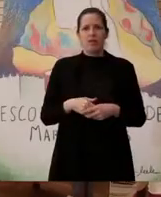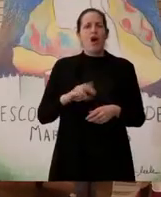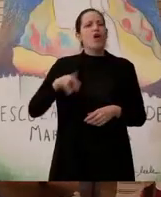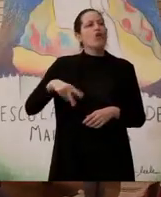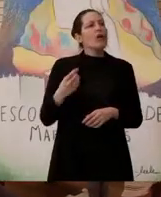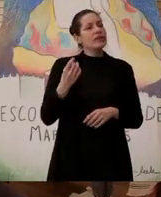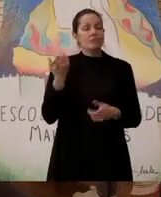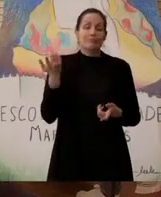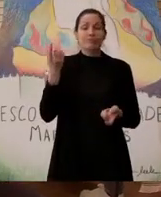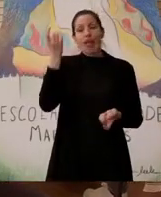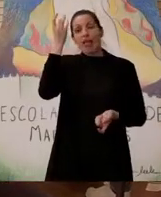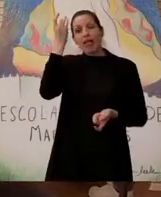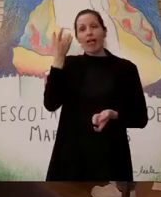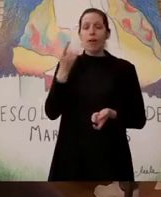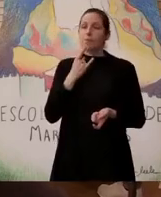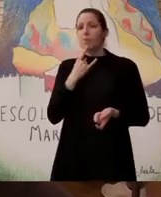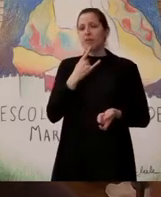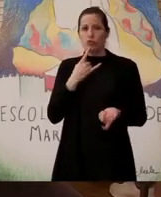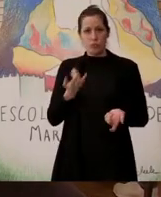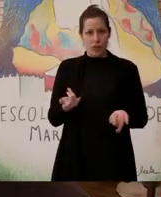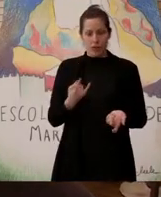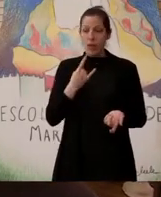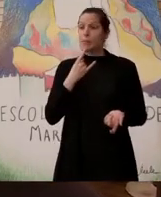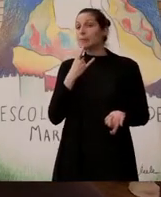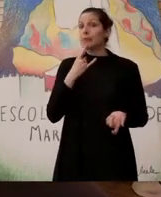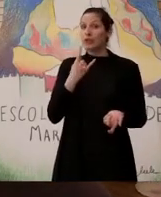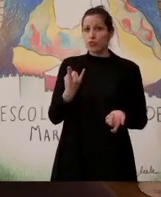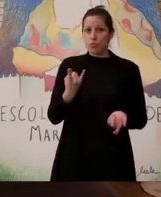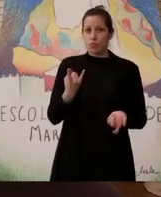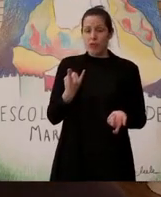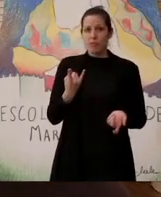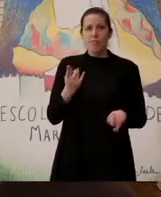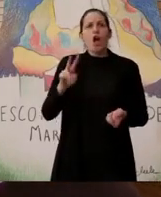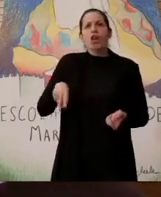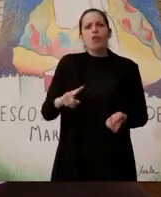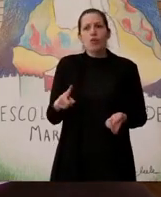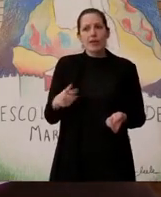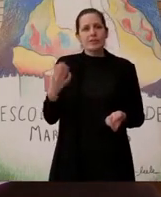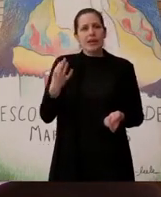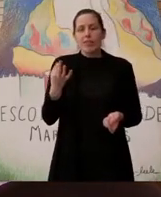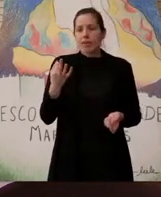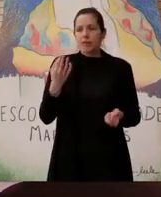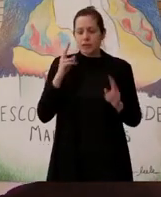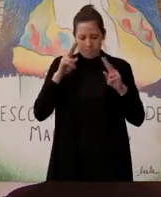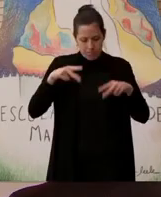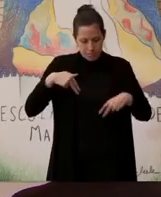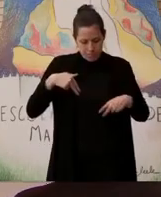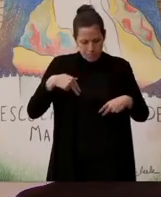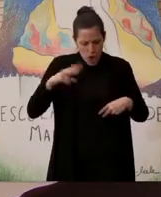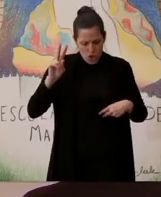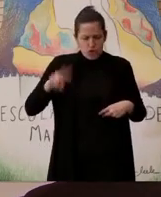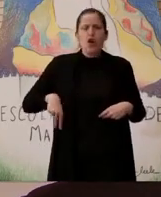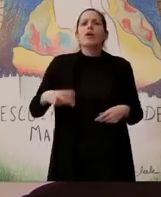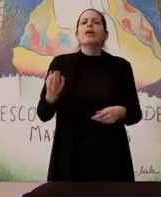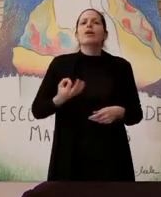es mira como presumen no hay que presumir de lo que eres no es presumir hay que tener certeza de lo que eres saber lo que eres